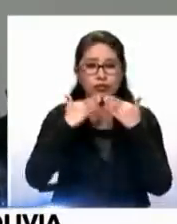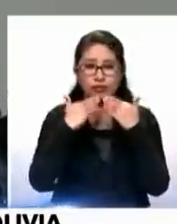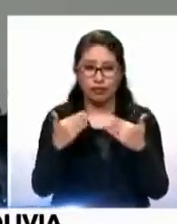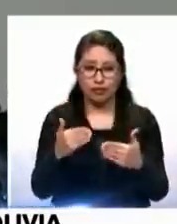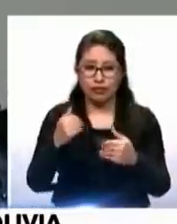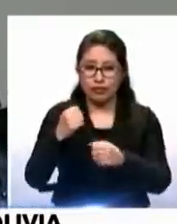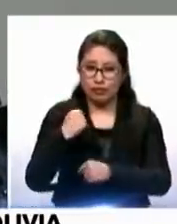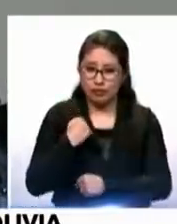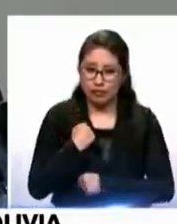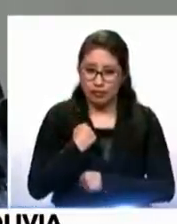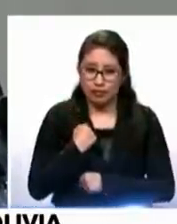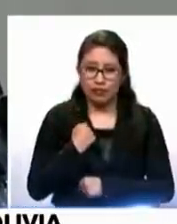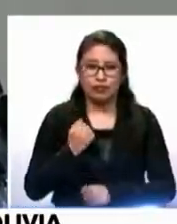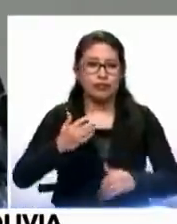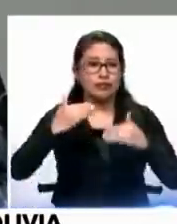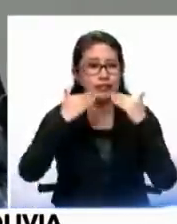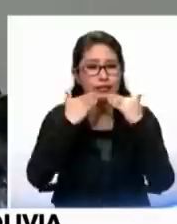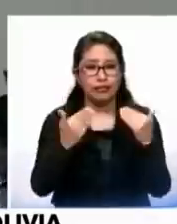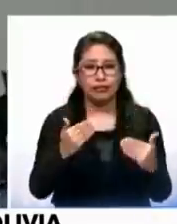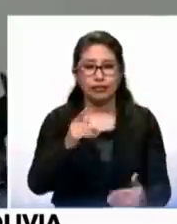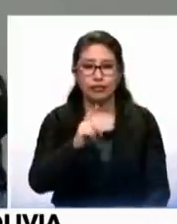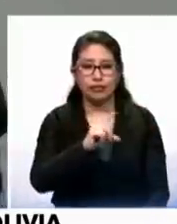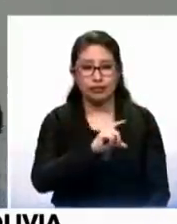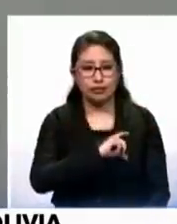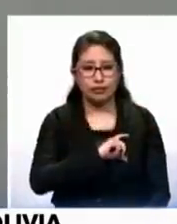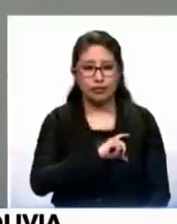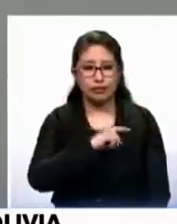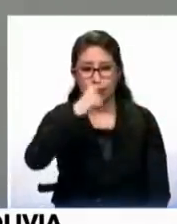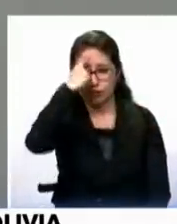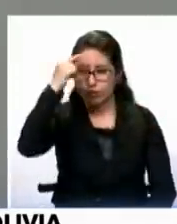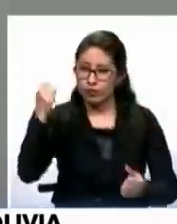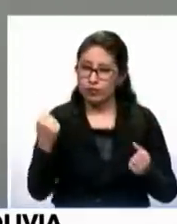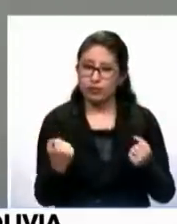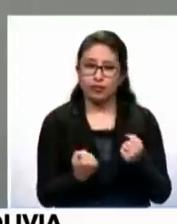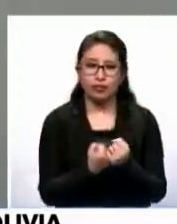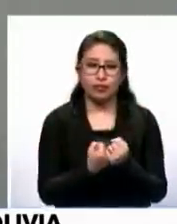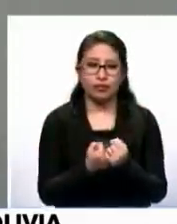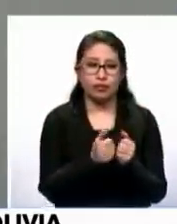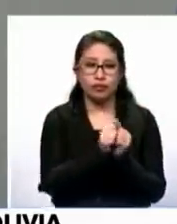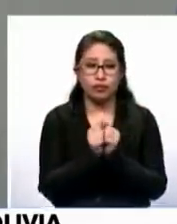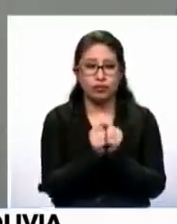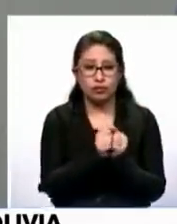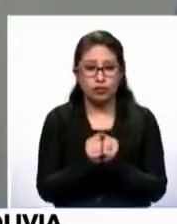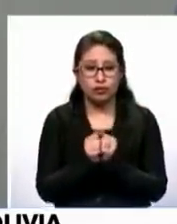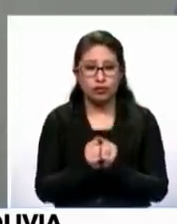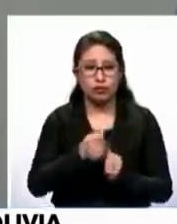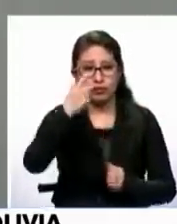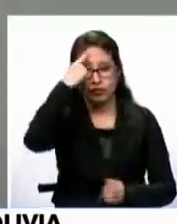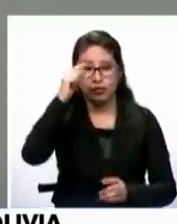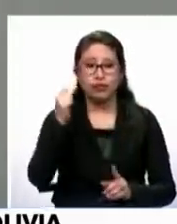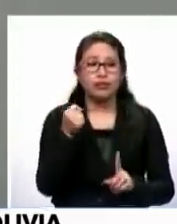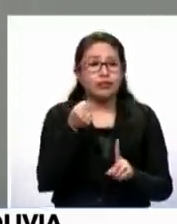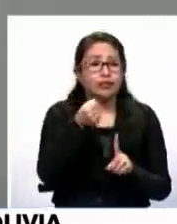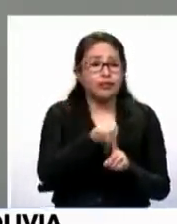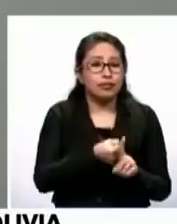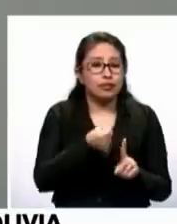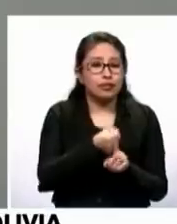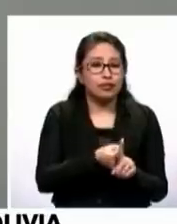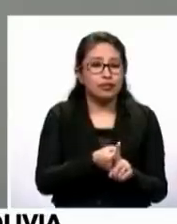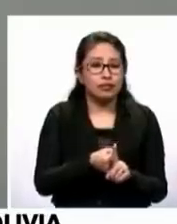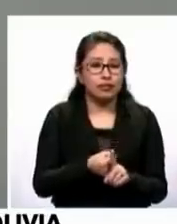Ejército, reitero mi agradecimiento a la policía por el acompañamiento que nos están haciendo para combatir el